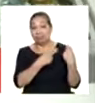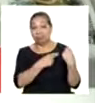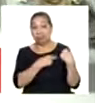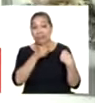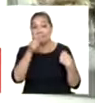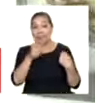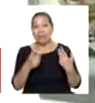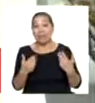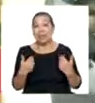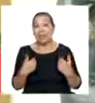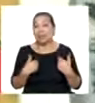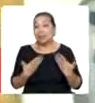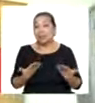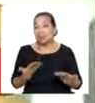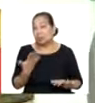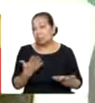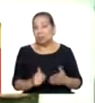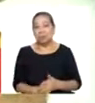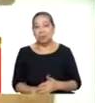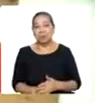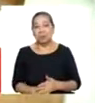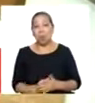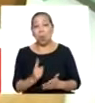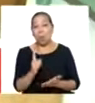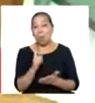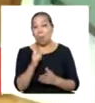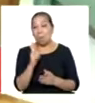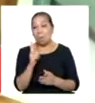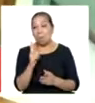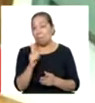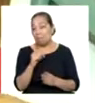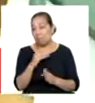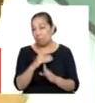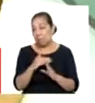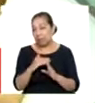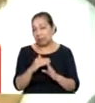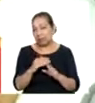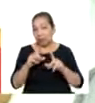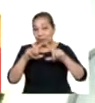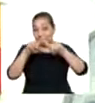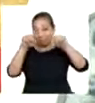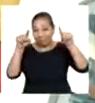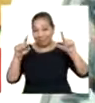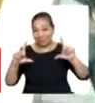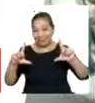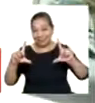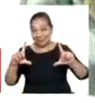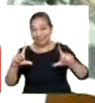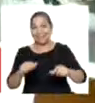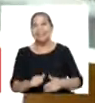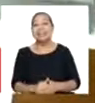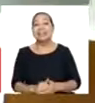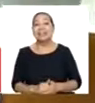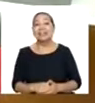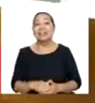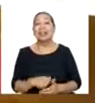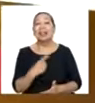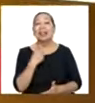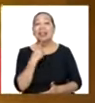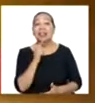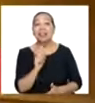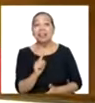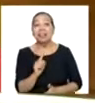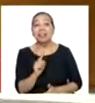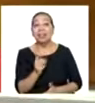Madera, tiene una duración aproximada de un mes y medio. Estos cuadros que vemos en imágenes de mi compañero Rafael Palacios,